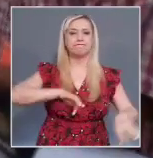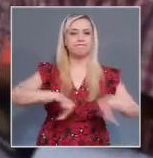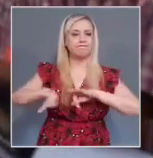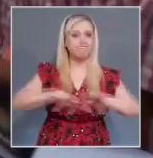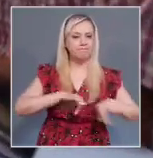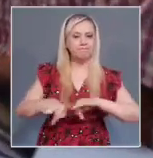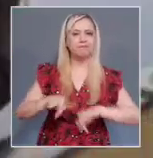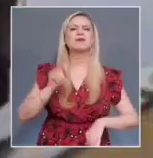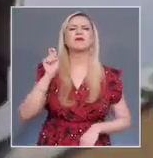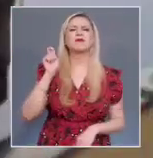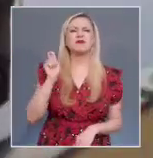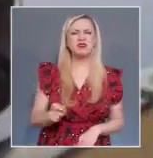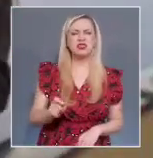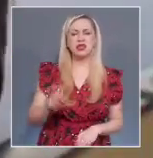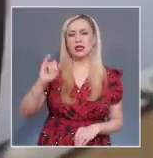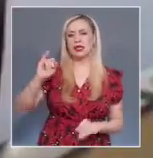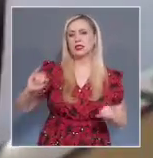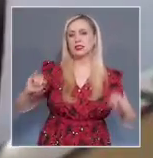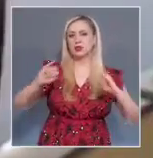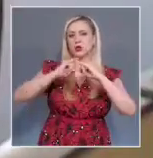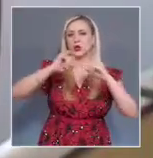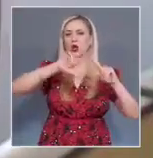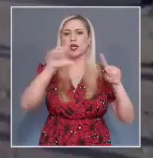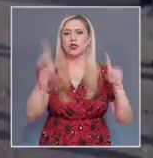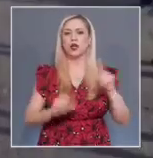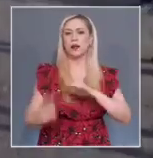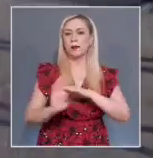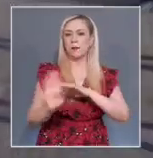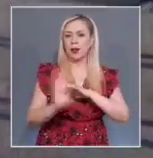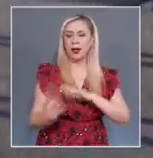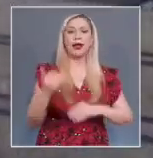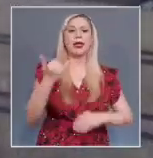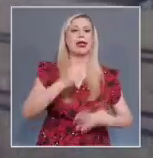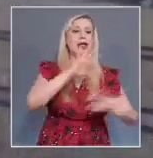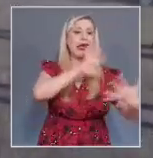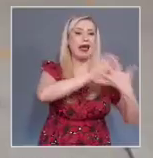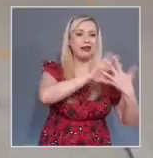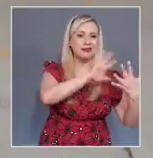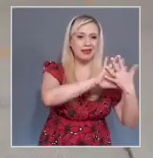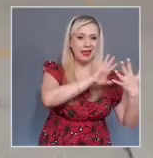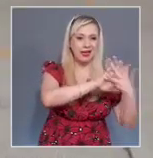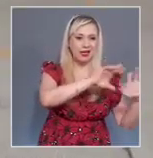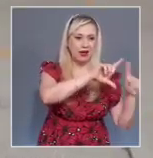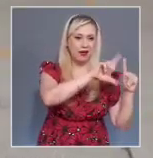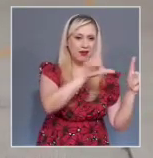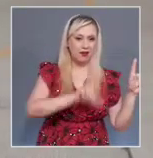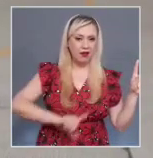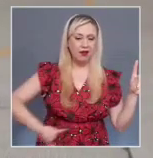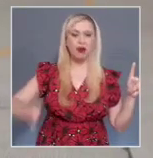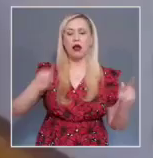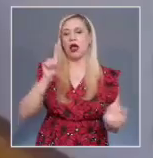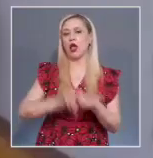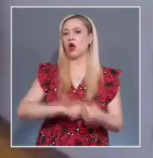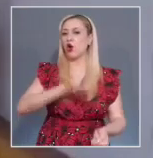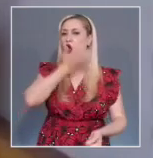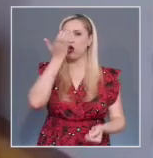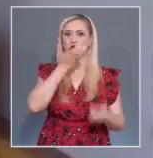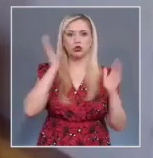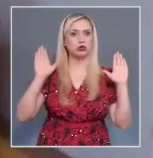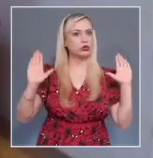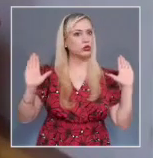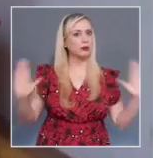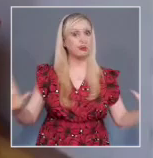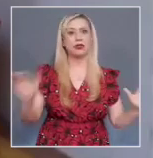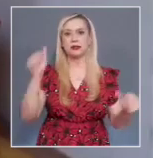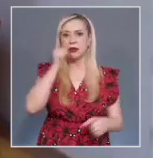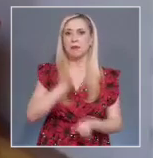de Migración y del Sistema Penitenciario Federal, sectores en los cuales se comete esta práctica. Para el canal del Poder Judicial